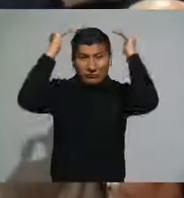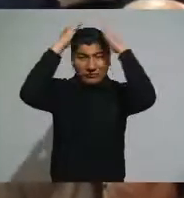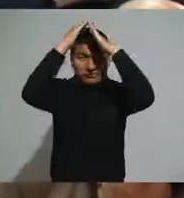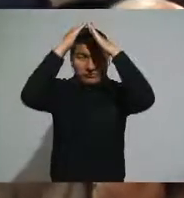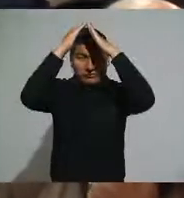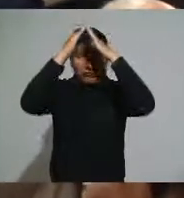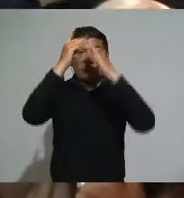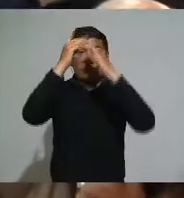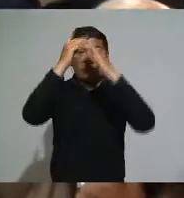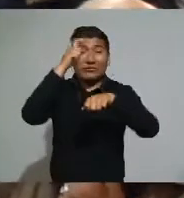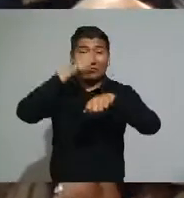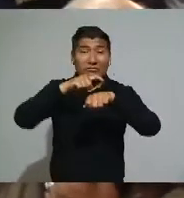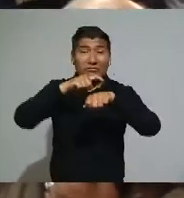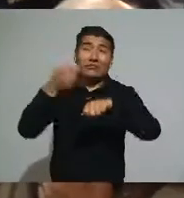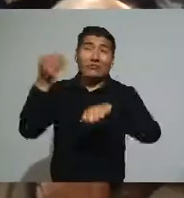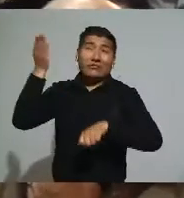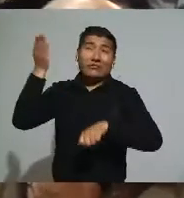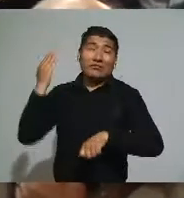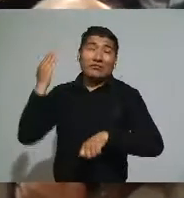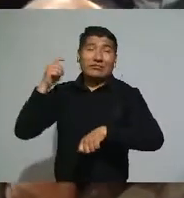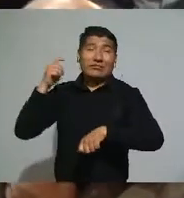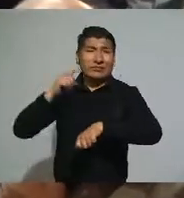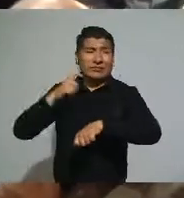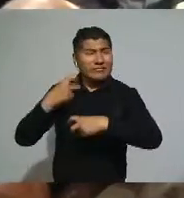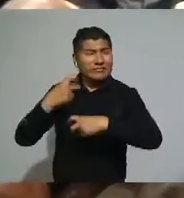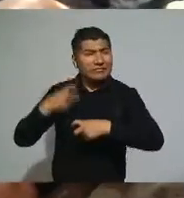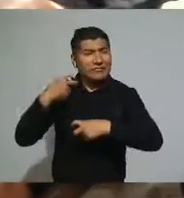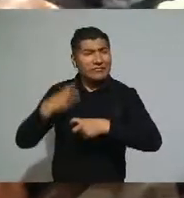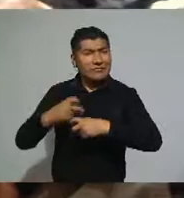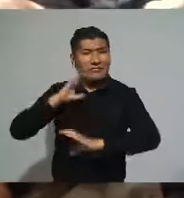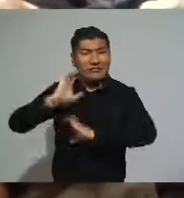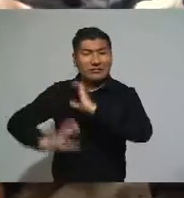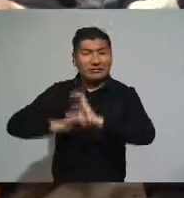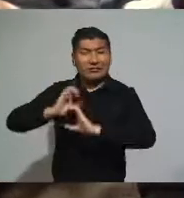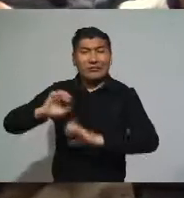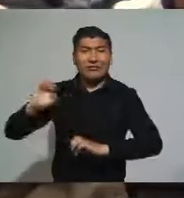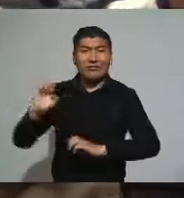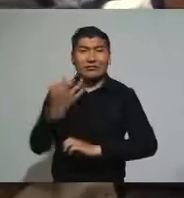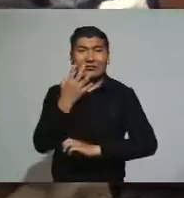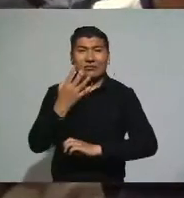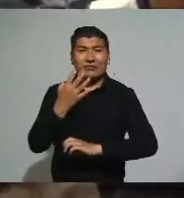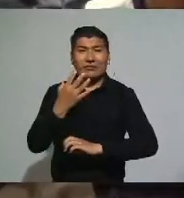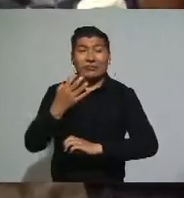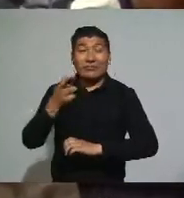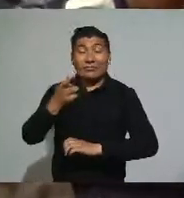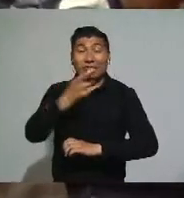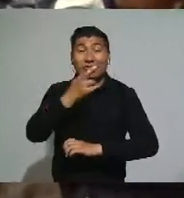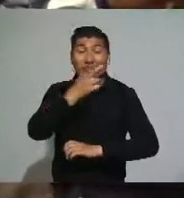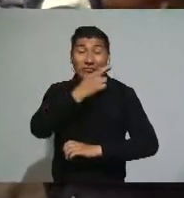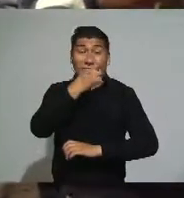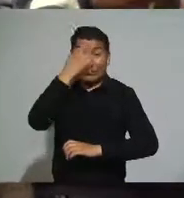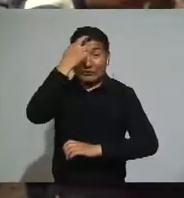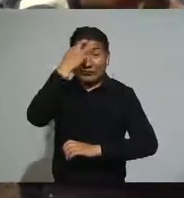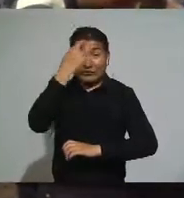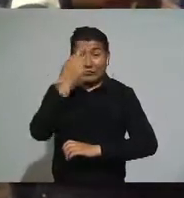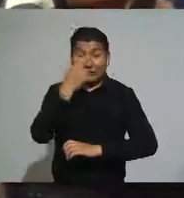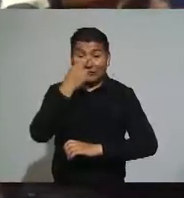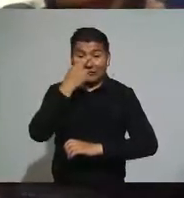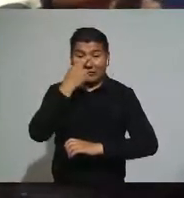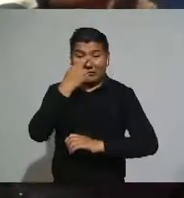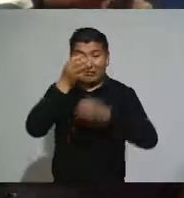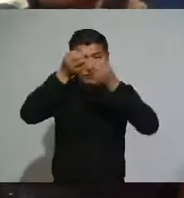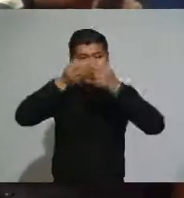en un momento también difícil en el siglo IV, cuando cayó el Imperio Romano, él